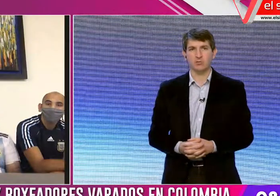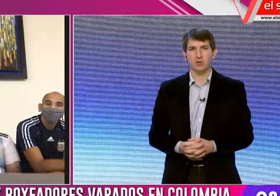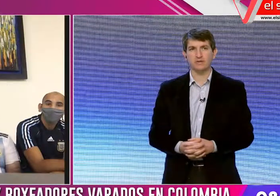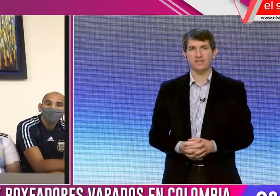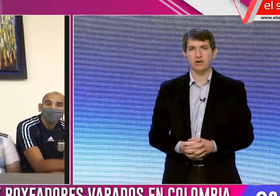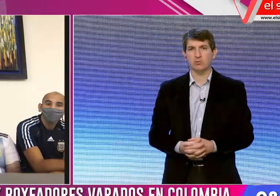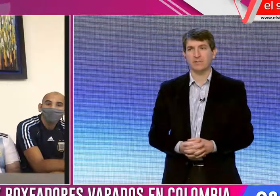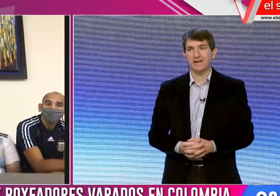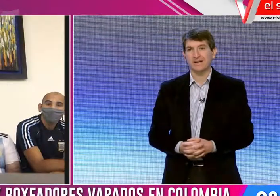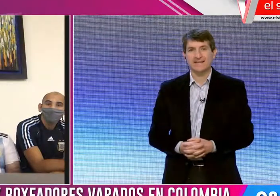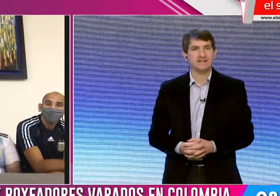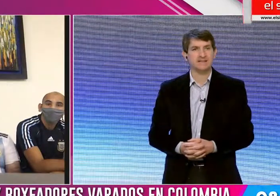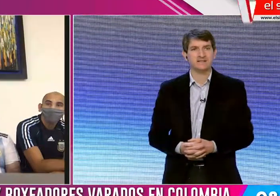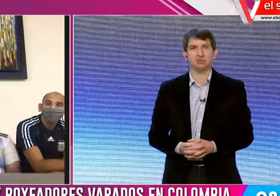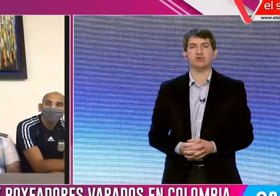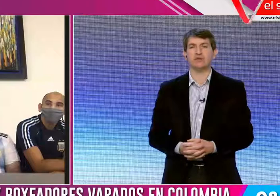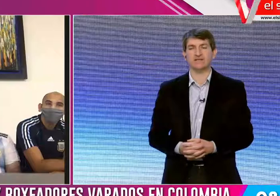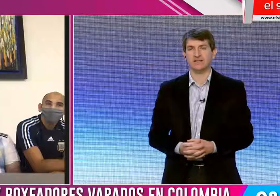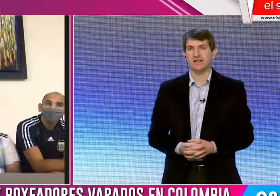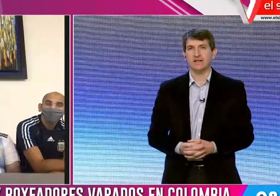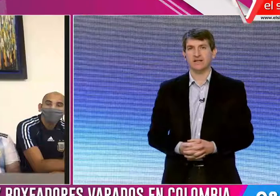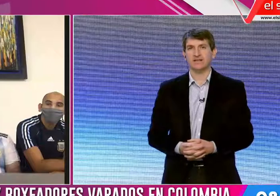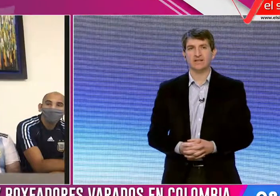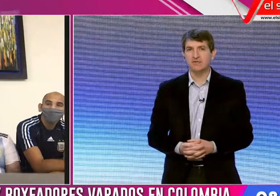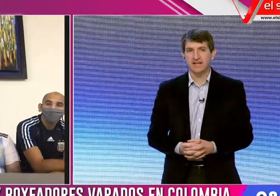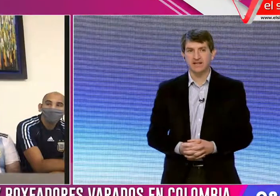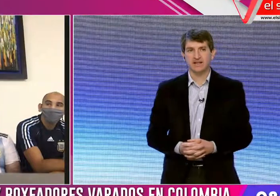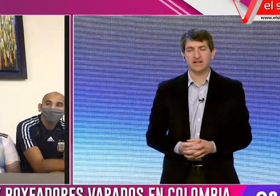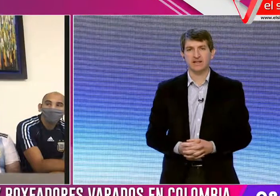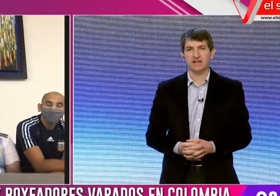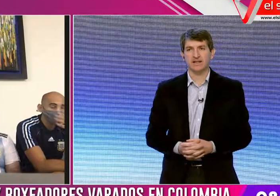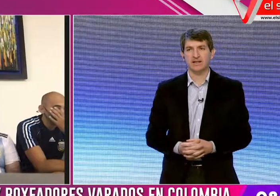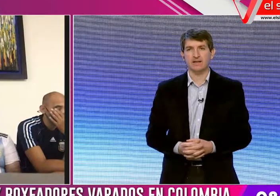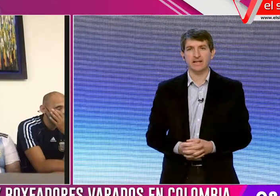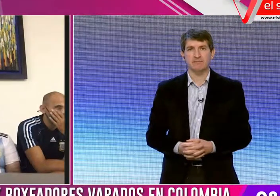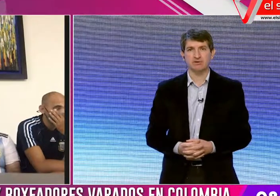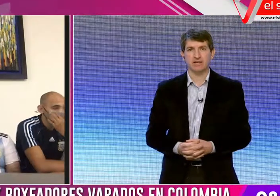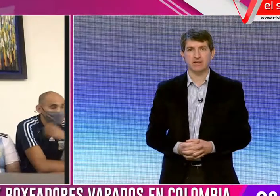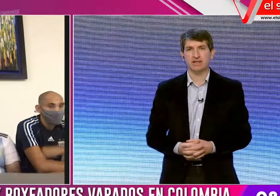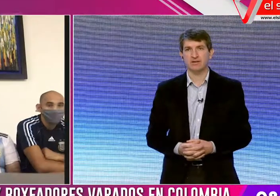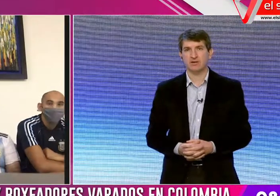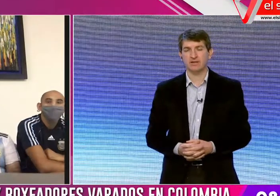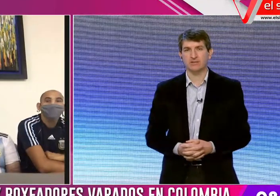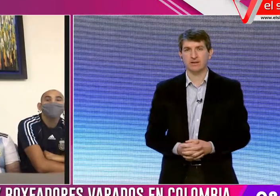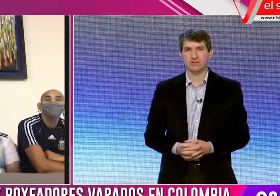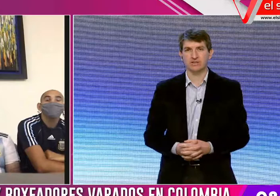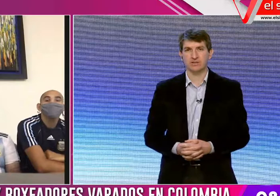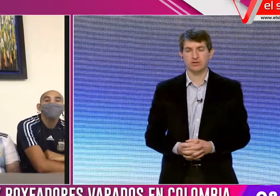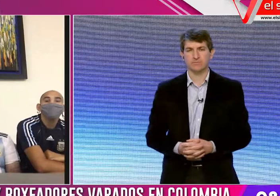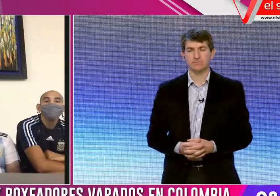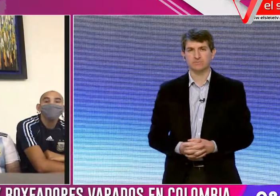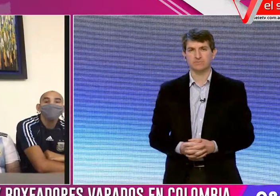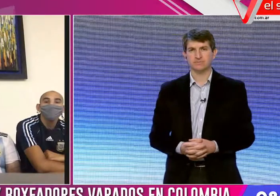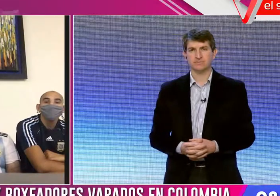gobierno provincial como para explicarles esta situación que es diferente a la de la gran mayoría de argentinos que están varados en el